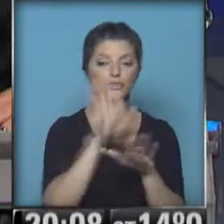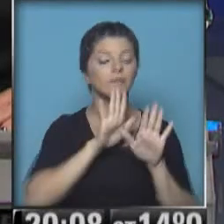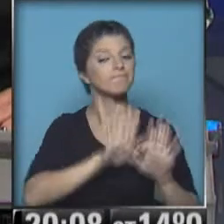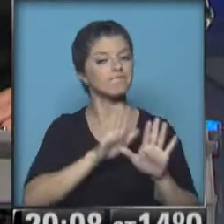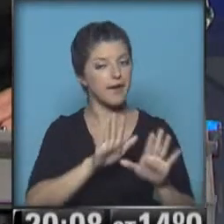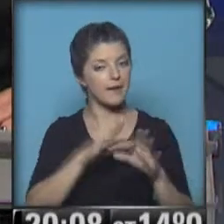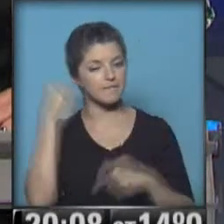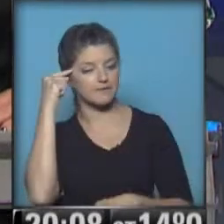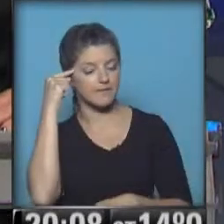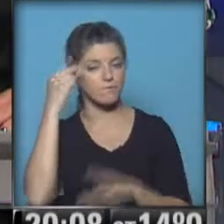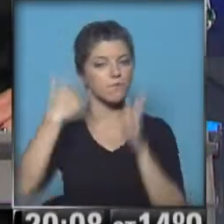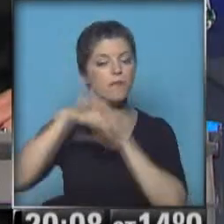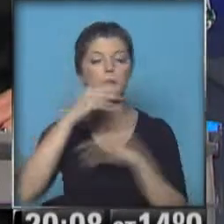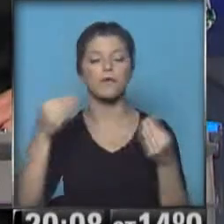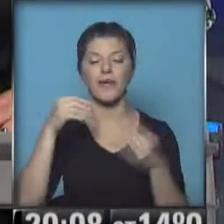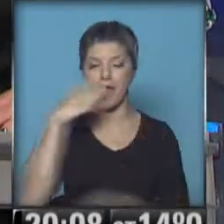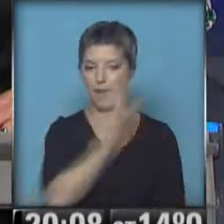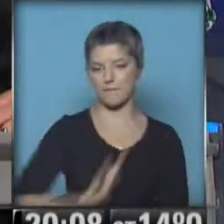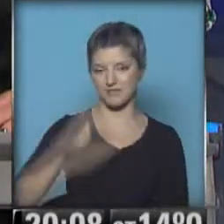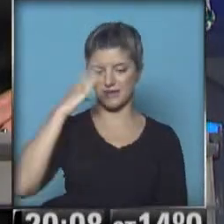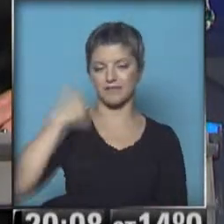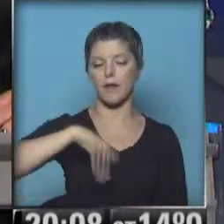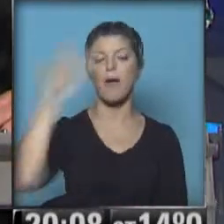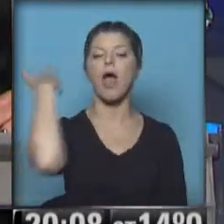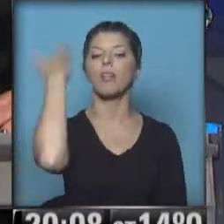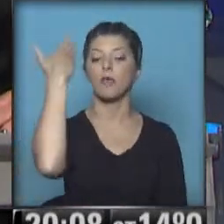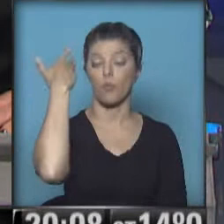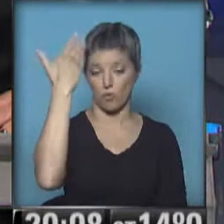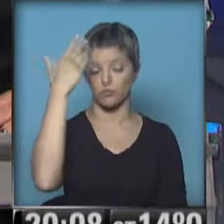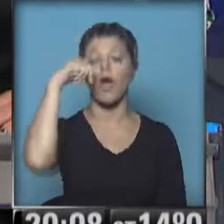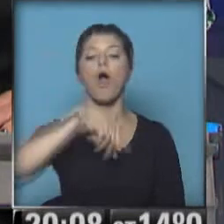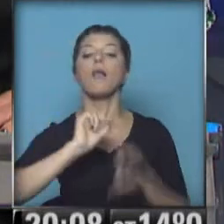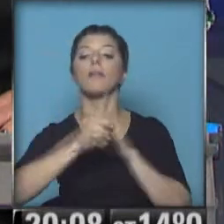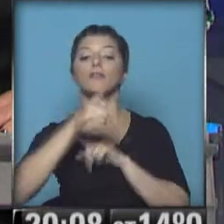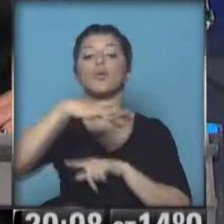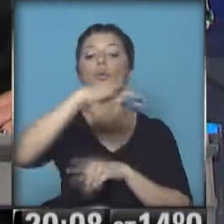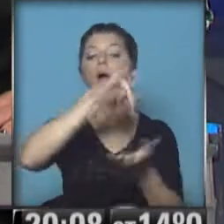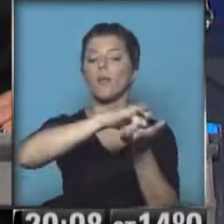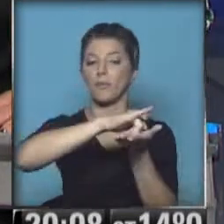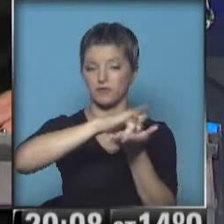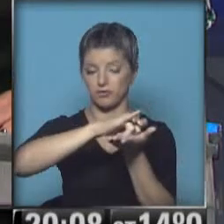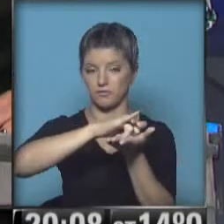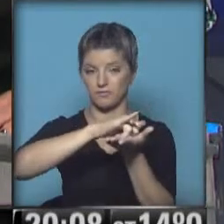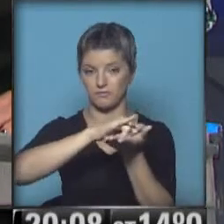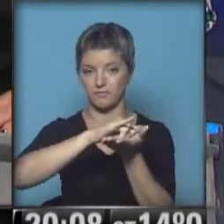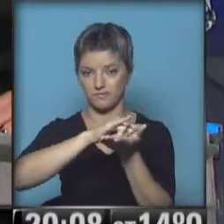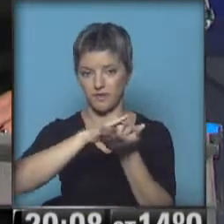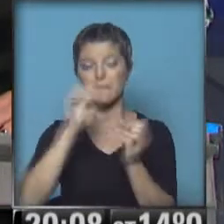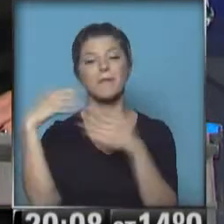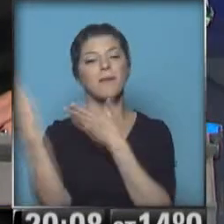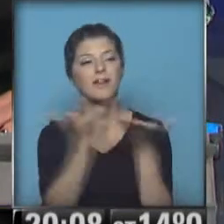está principalmente por el discurso de la presidenta argentina estamos en vivo en nueva york' fernando alonso bienvenido